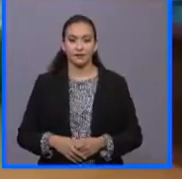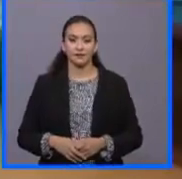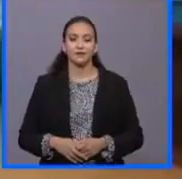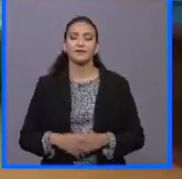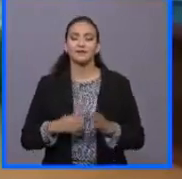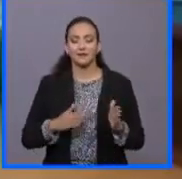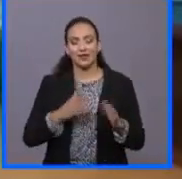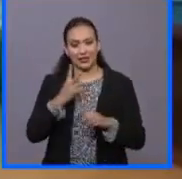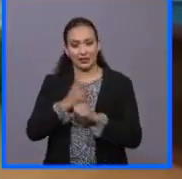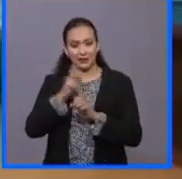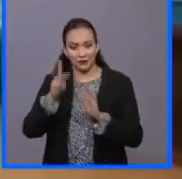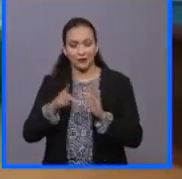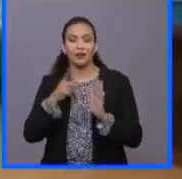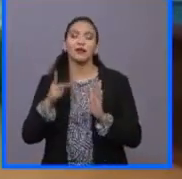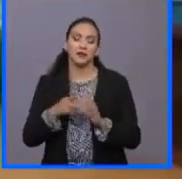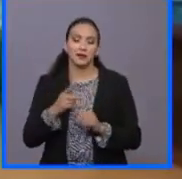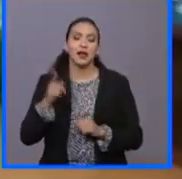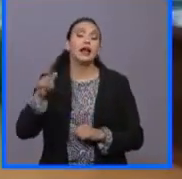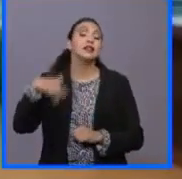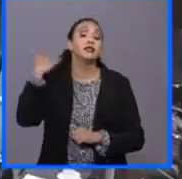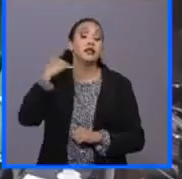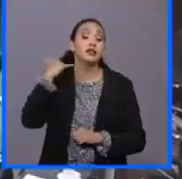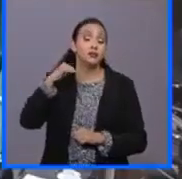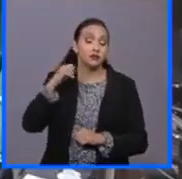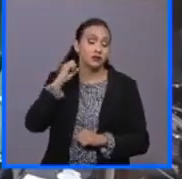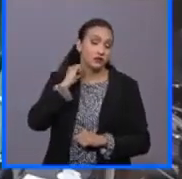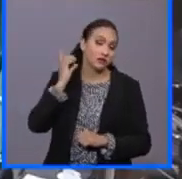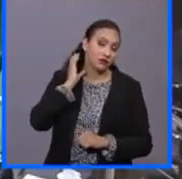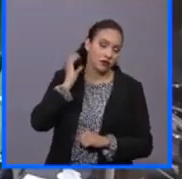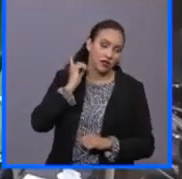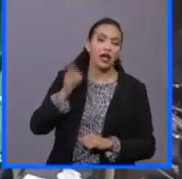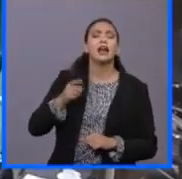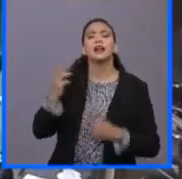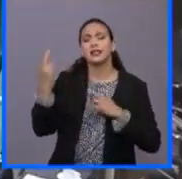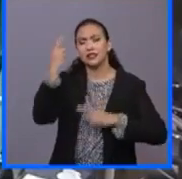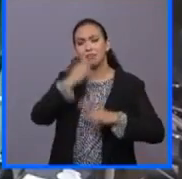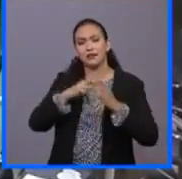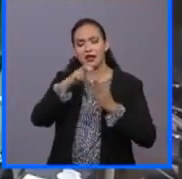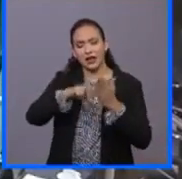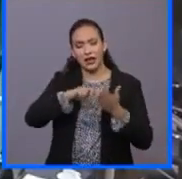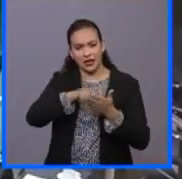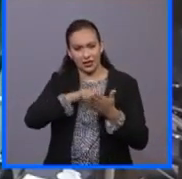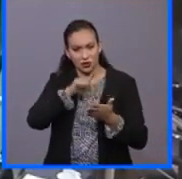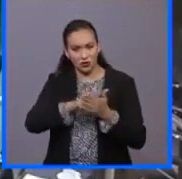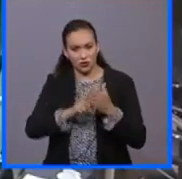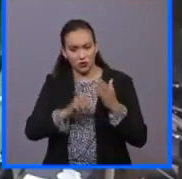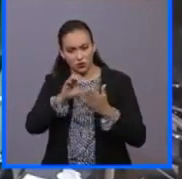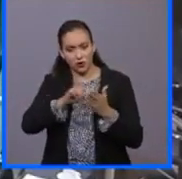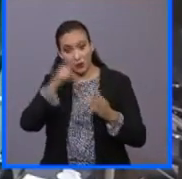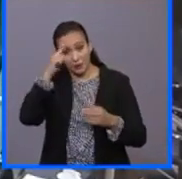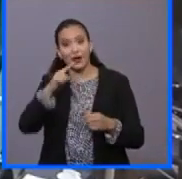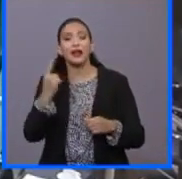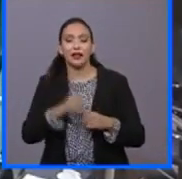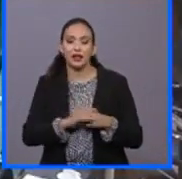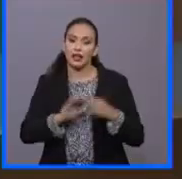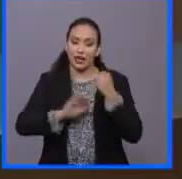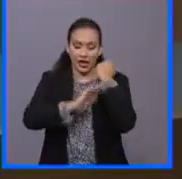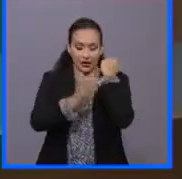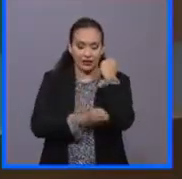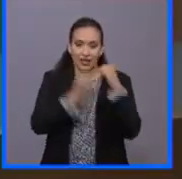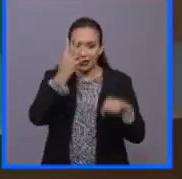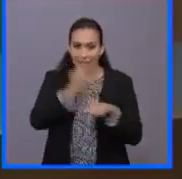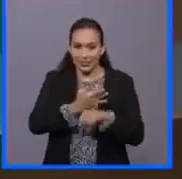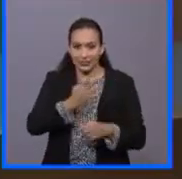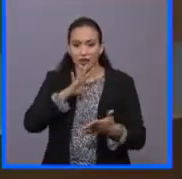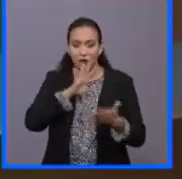Y por segunda ocasión, el Congreso de Yucatán desechó la propuesta de reforma constitucional para despenalizar el aborto,